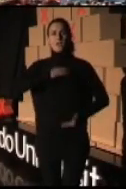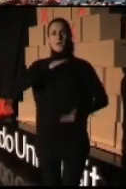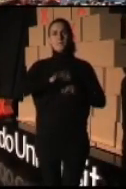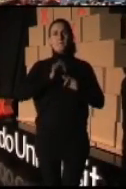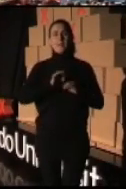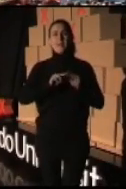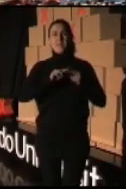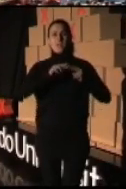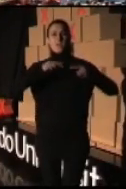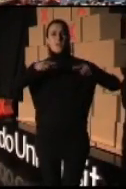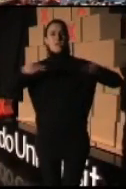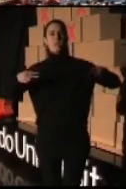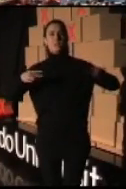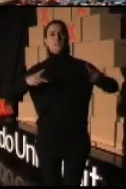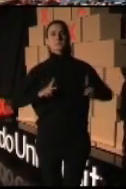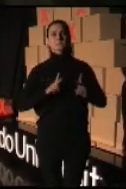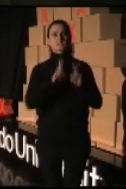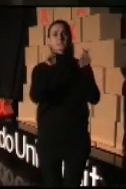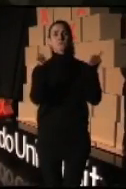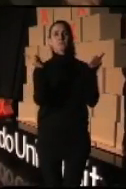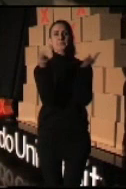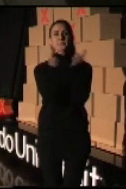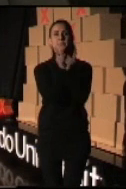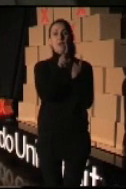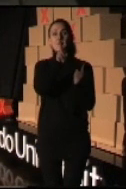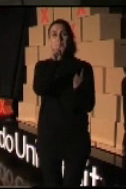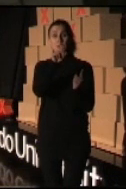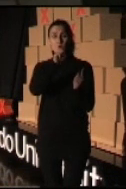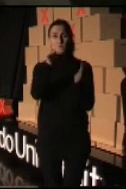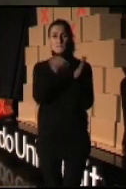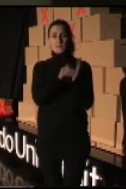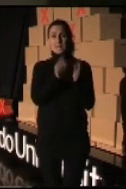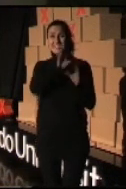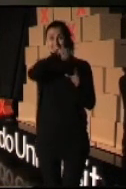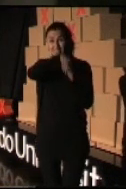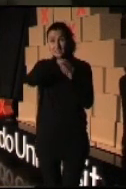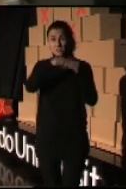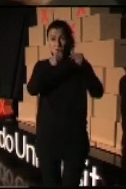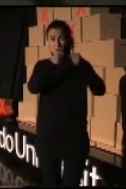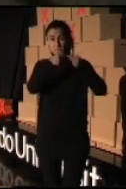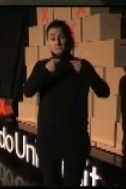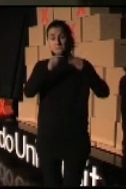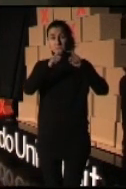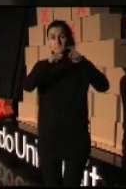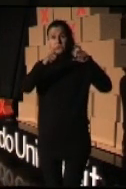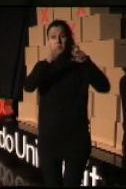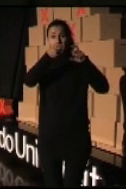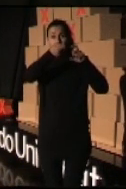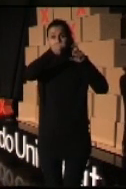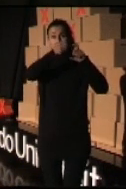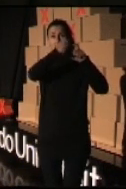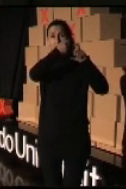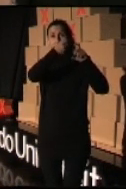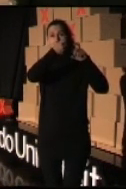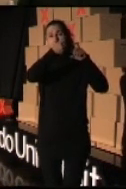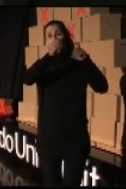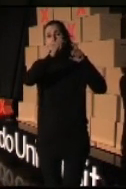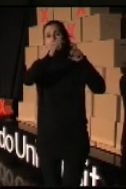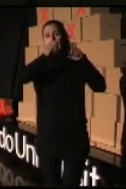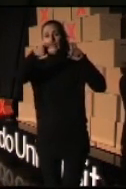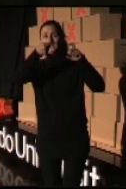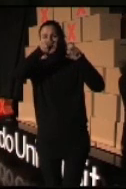todo el genoma, o simplificando, para secuenciar los 21.000 genes que hay en el genoma. Con la tecnología que había hasta el desarrollo de